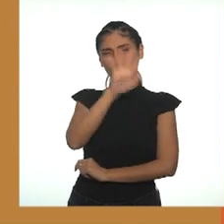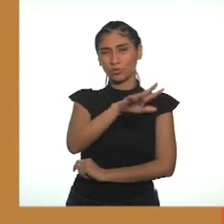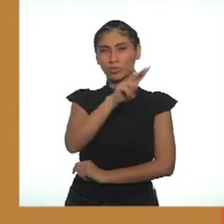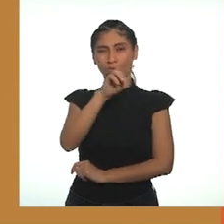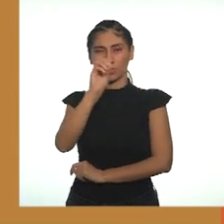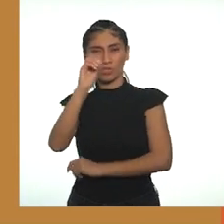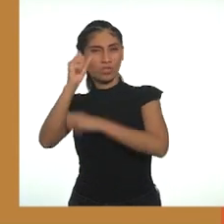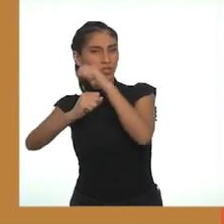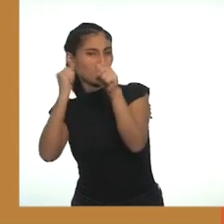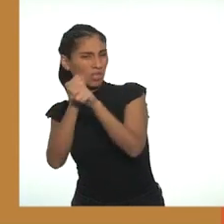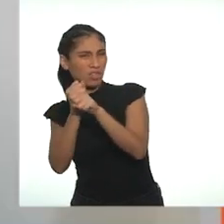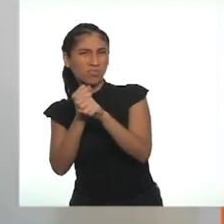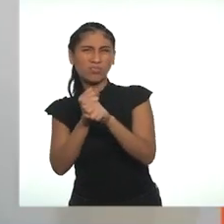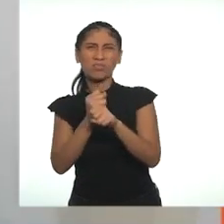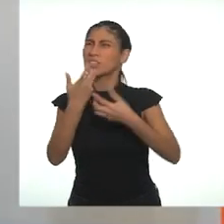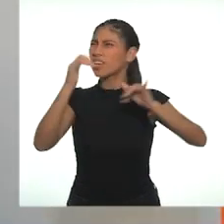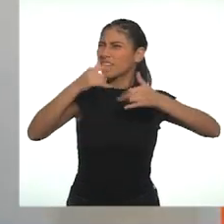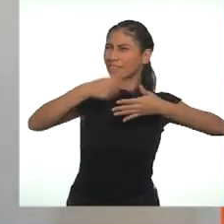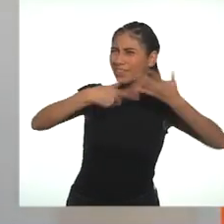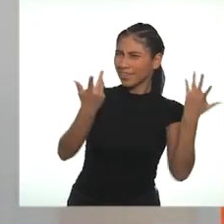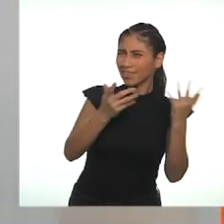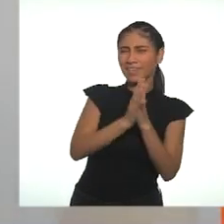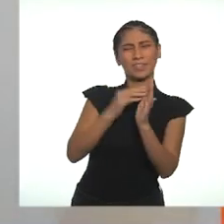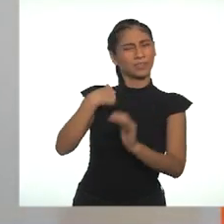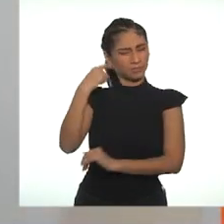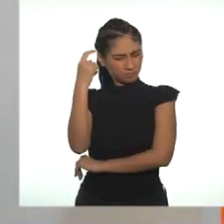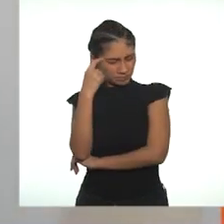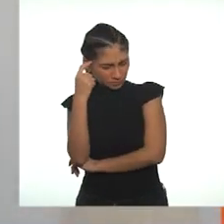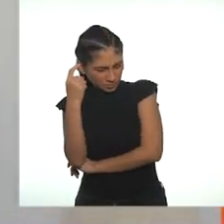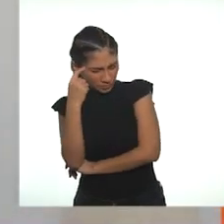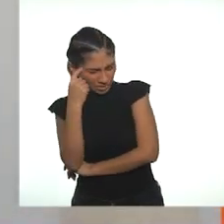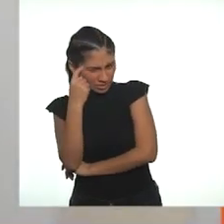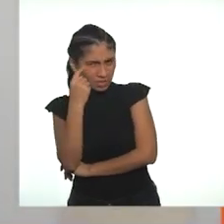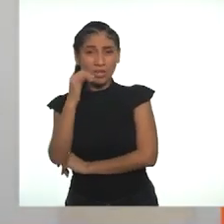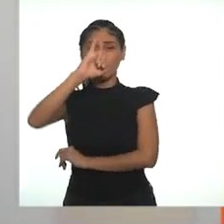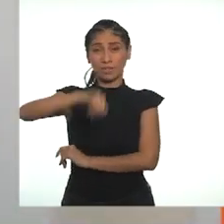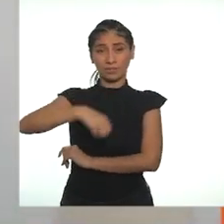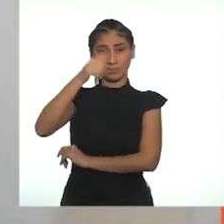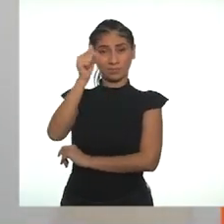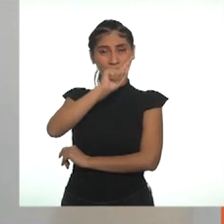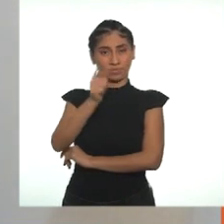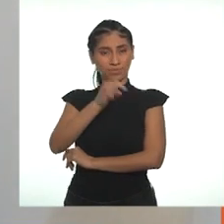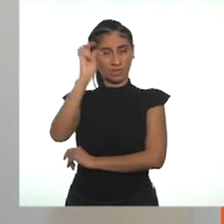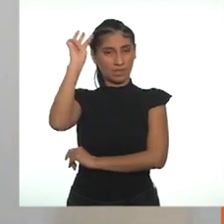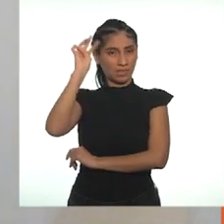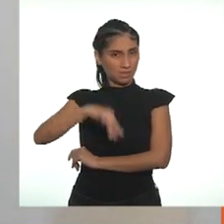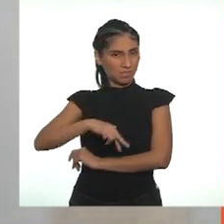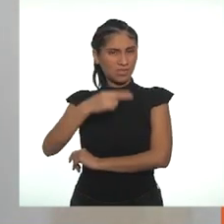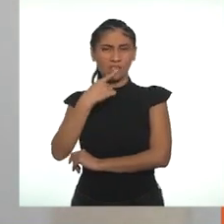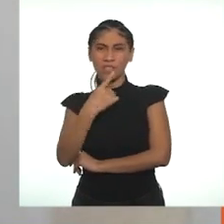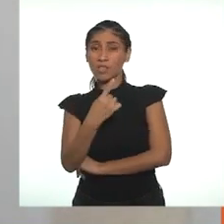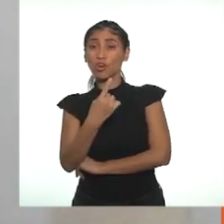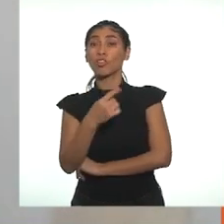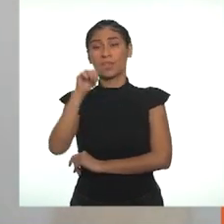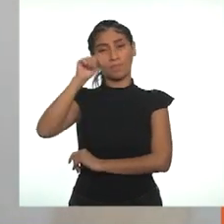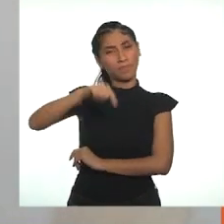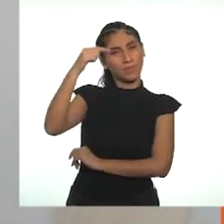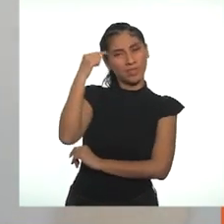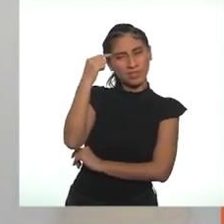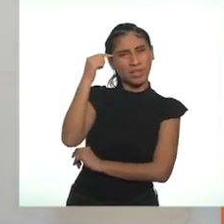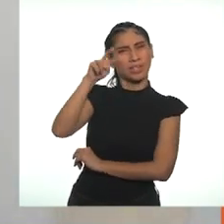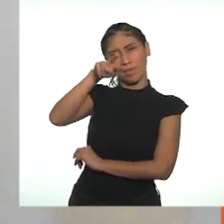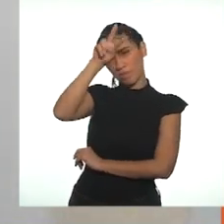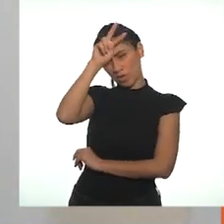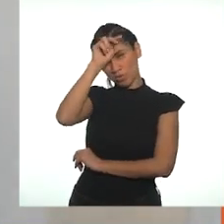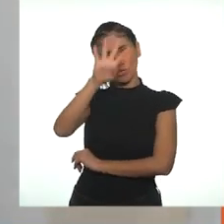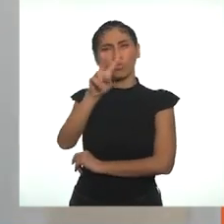qué nos habíamos quedado? Yo me quedé pensando en lo que dijo Jazmín sobre reflexionar en fiestas patrias.